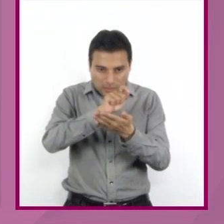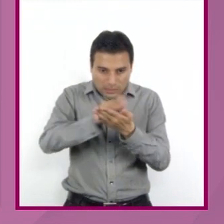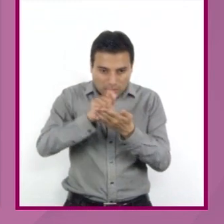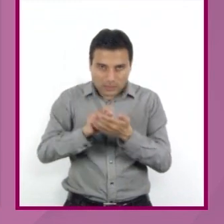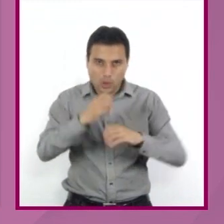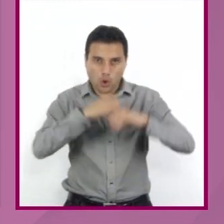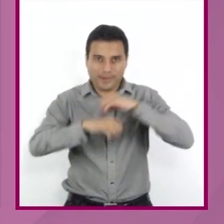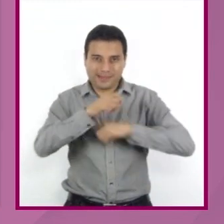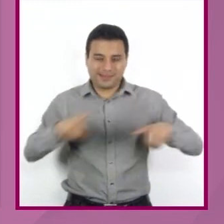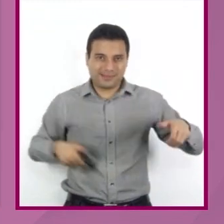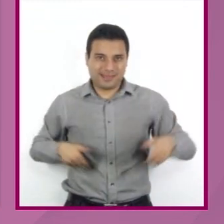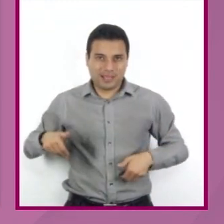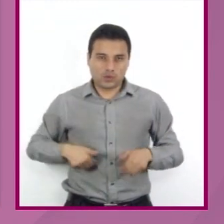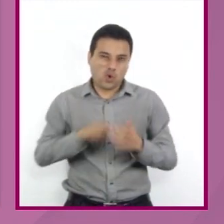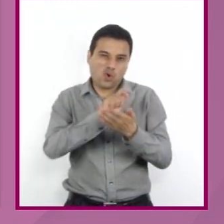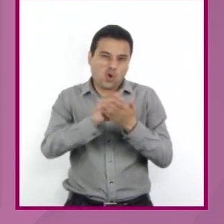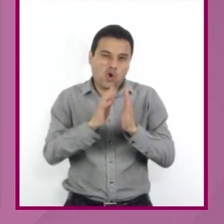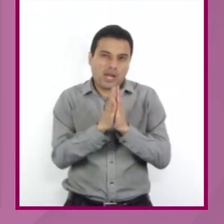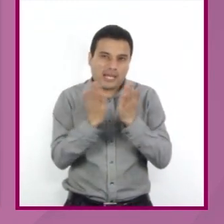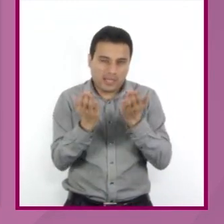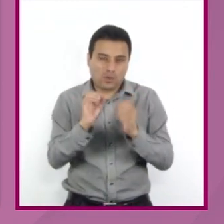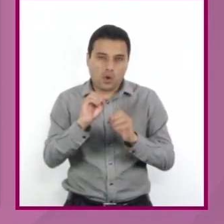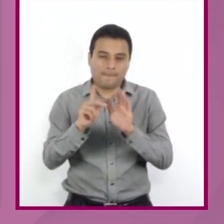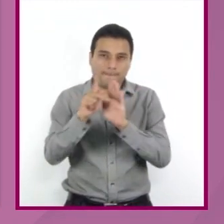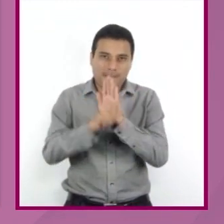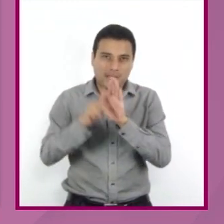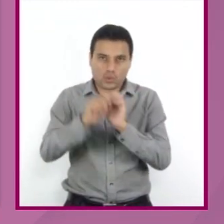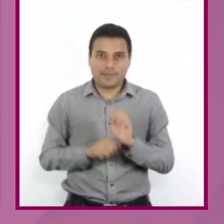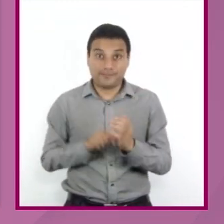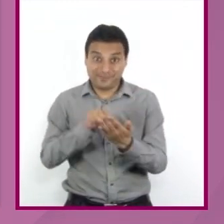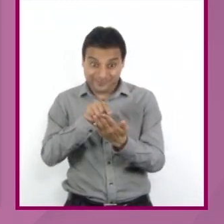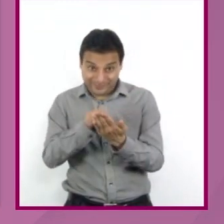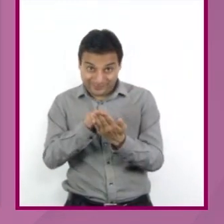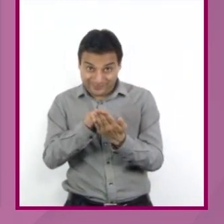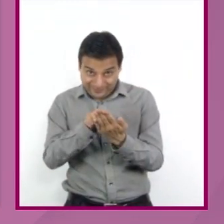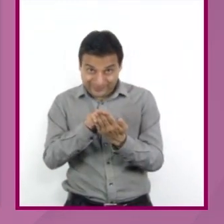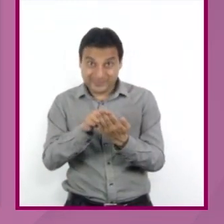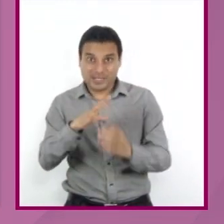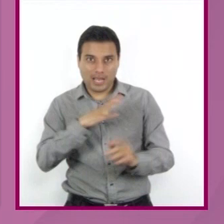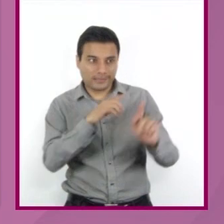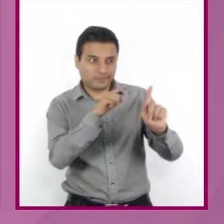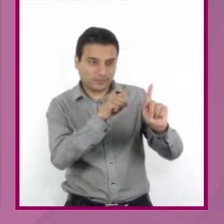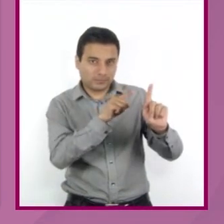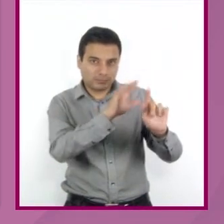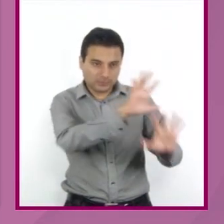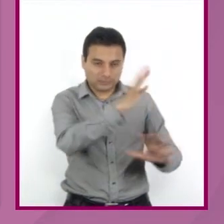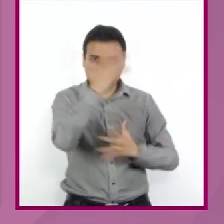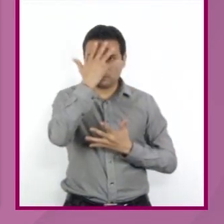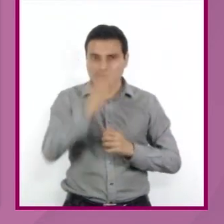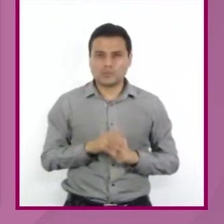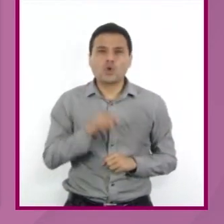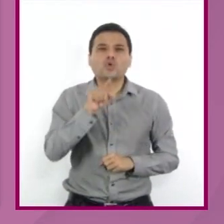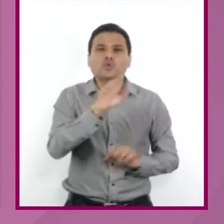teatral o de una película. ¿Cómo te prepararías para interpretar un personaje?